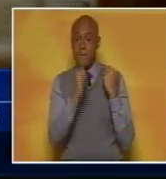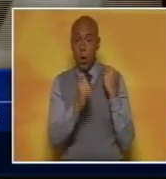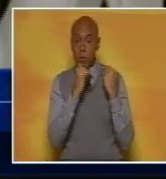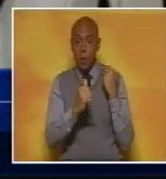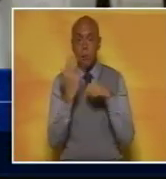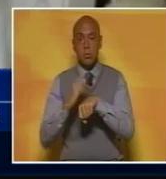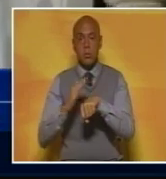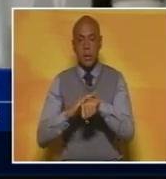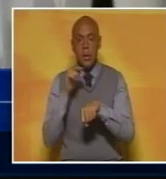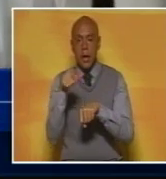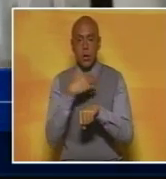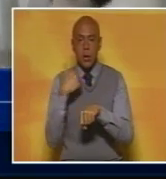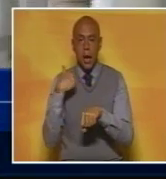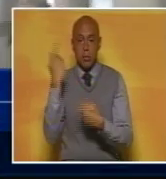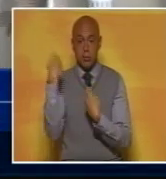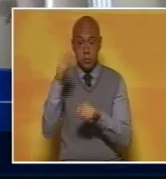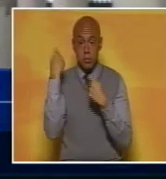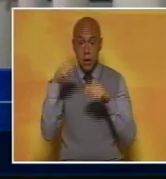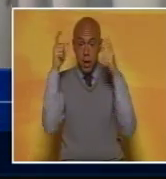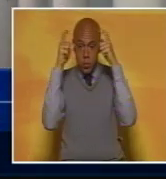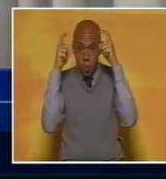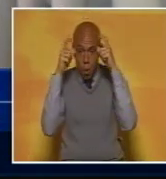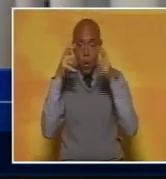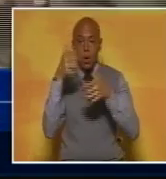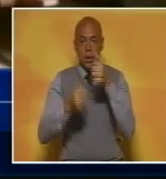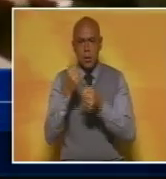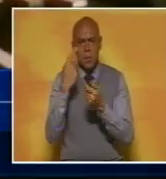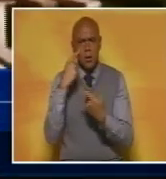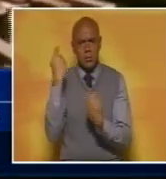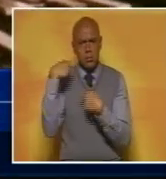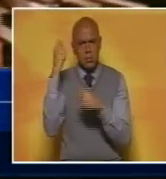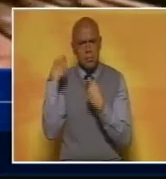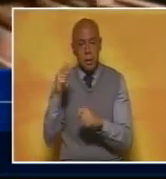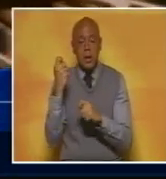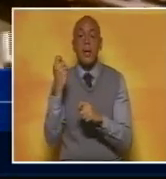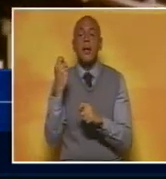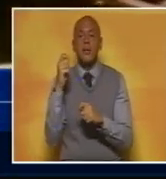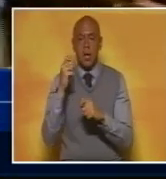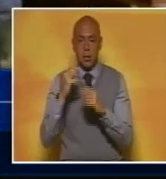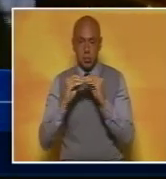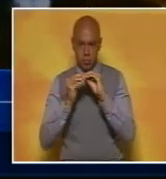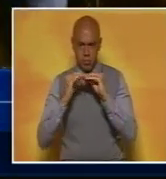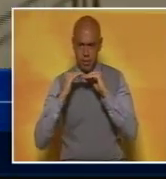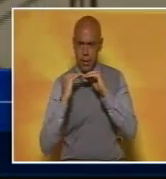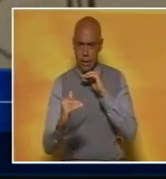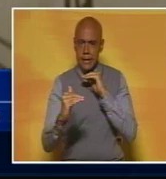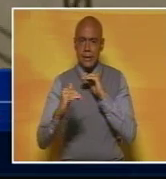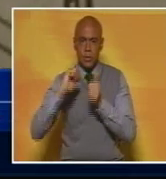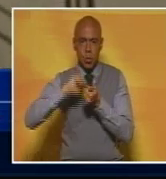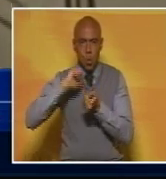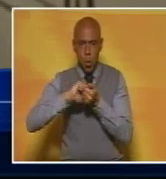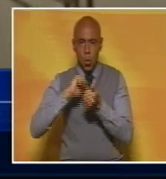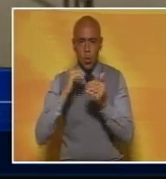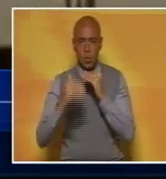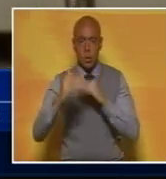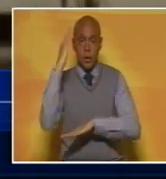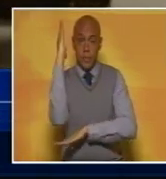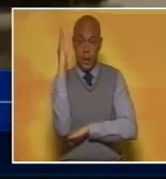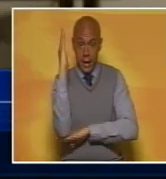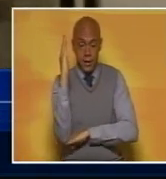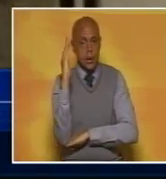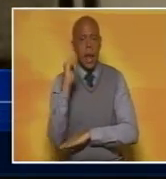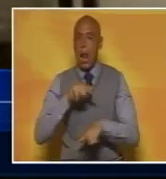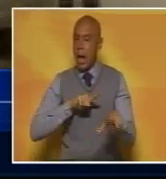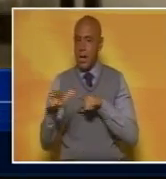espera con la subasta poder culminar los avances de las restauraciones, especialmente el piso de la iglesia. Aseguró que ya se encuentran adelantados en